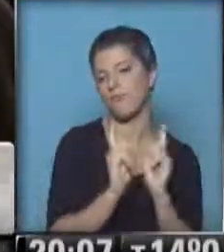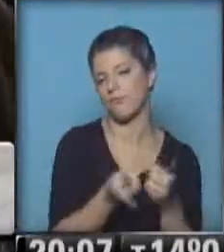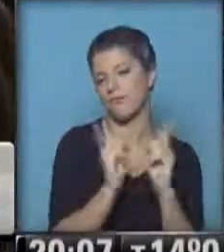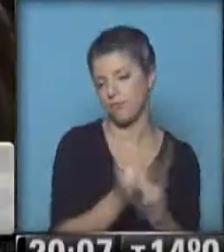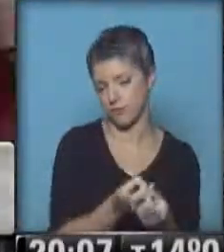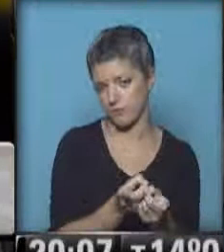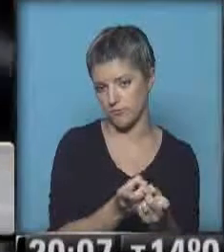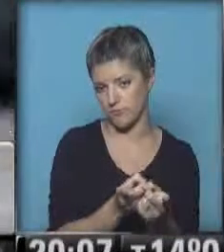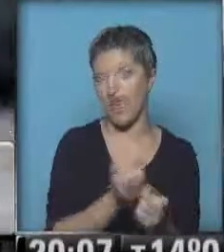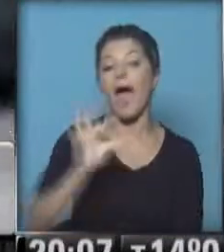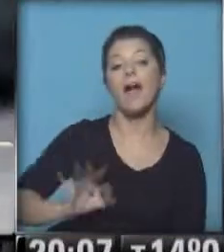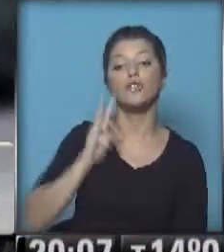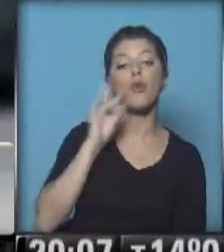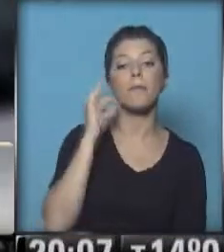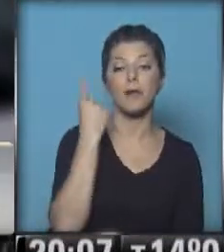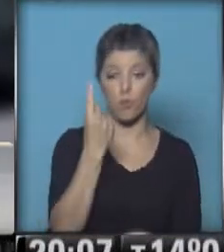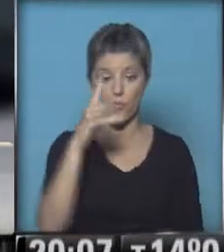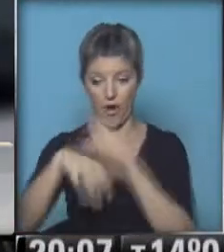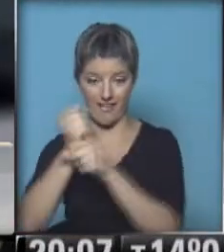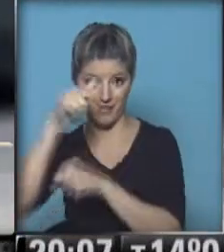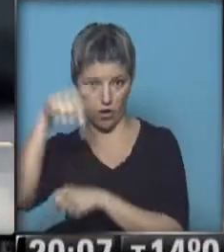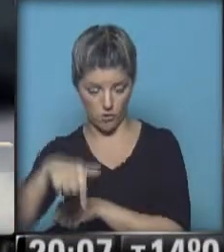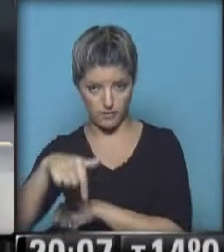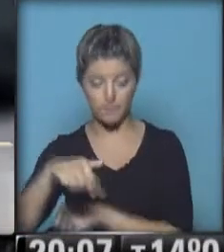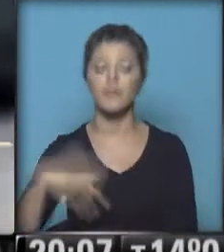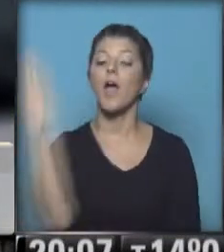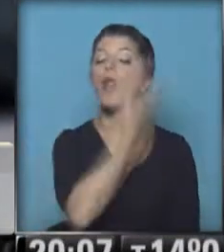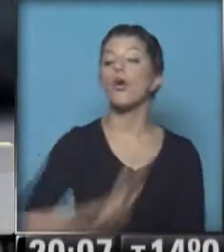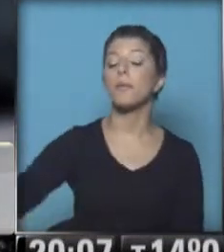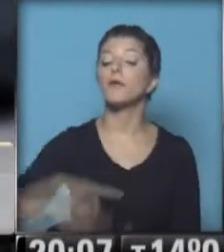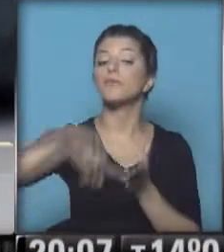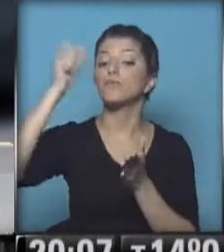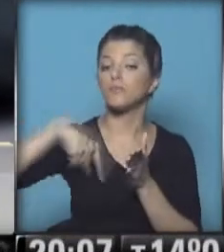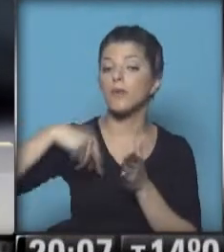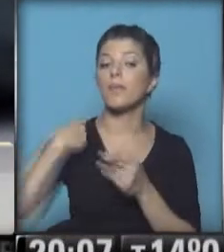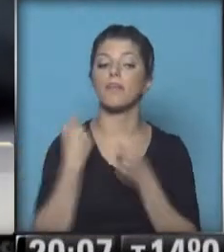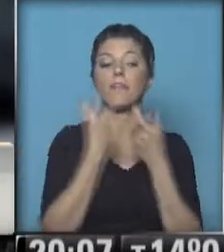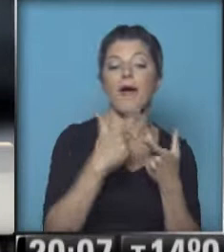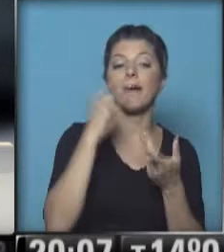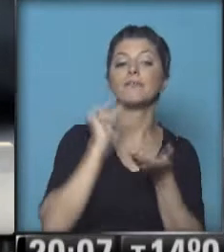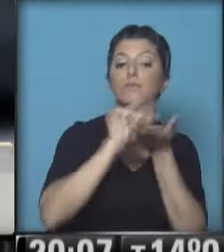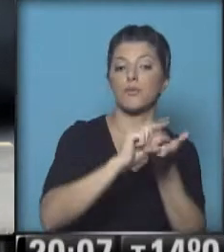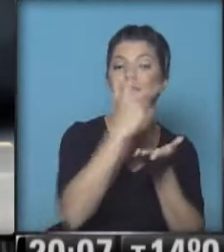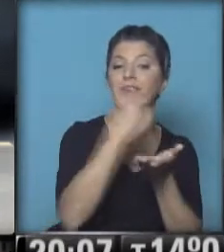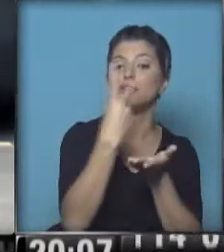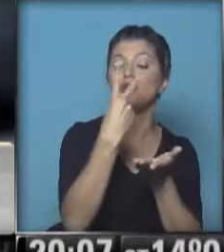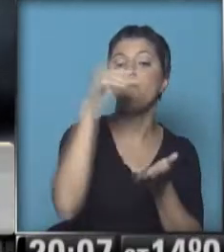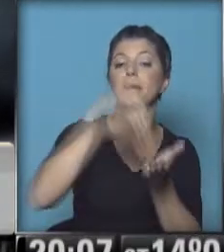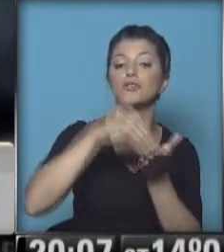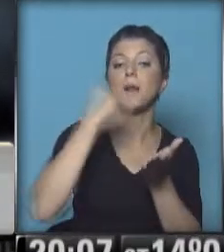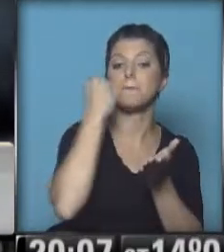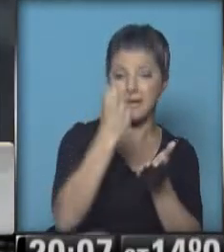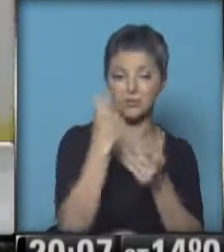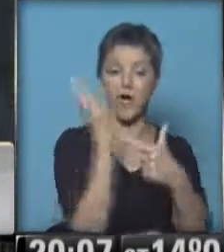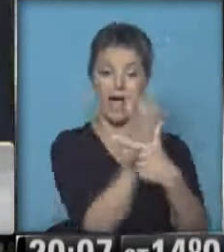desde el año 2001. El gobierno de la Ciudad de Buenos Aires le aporta 32 millones de pesos al año de canon a las